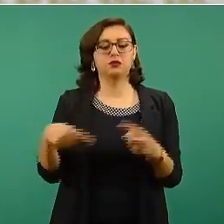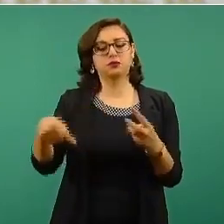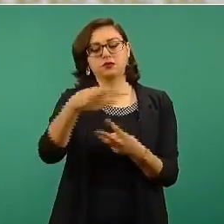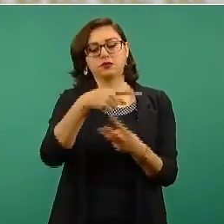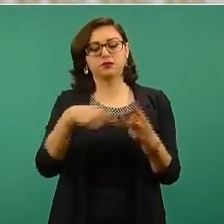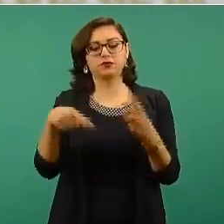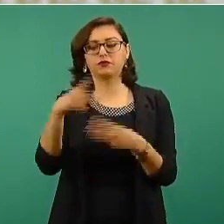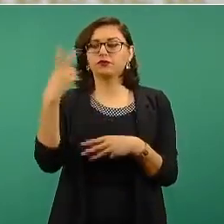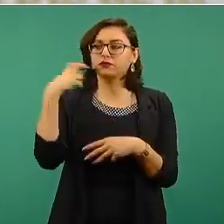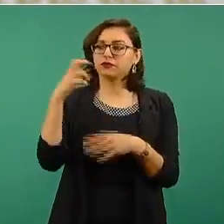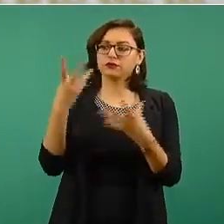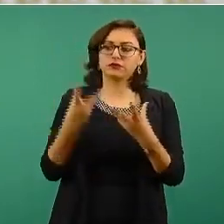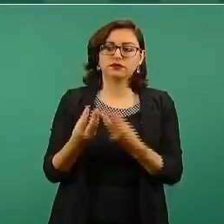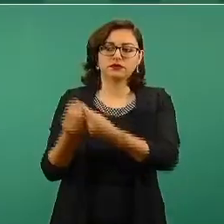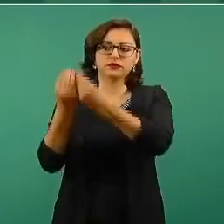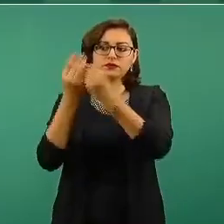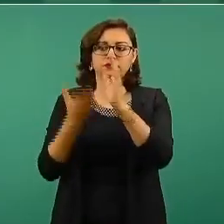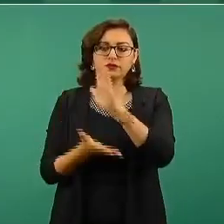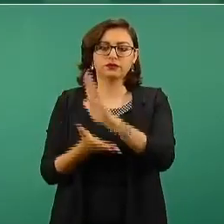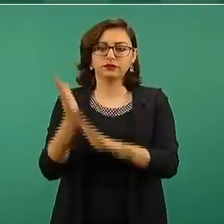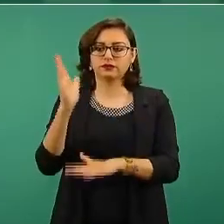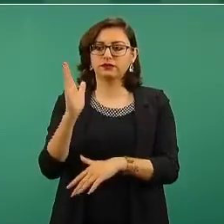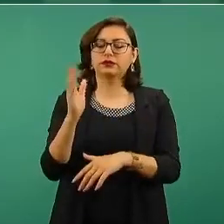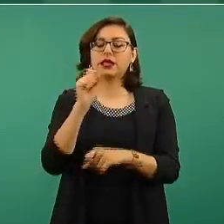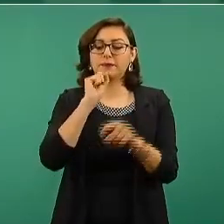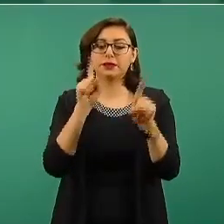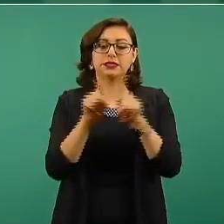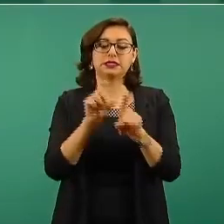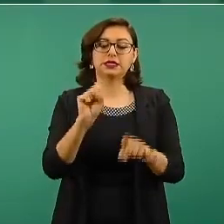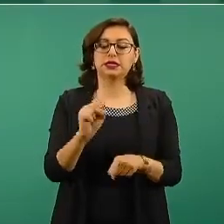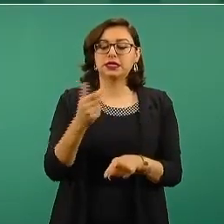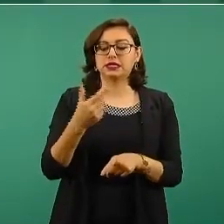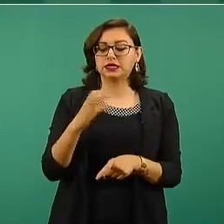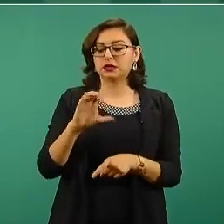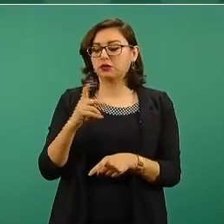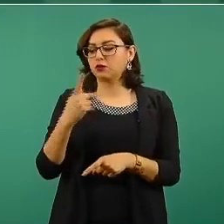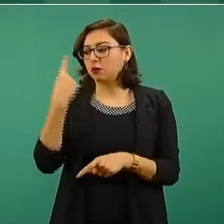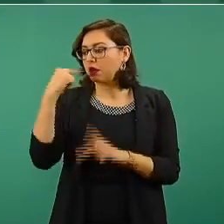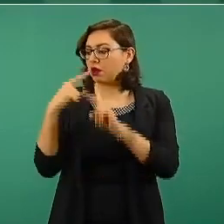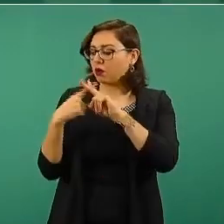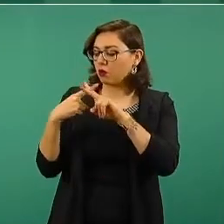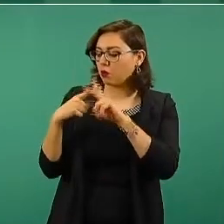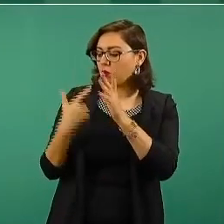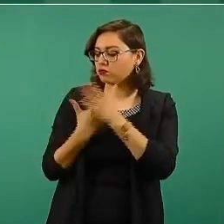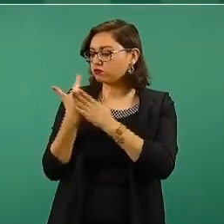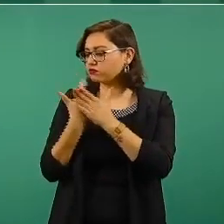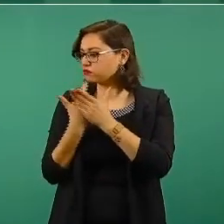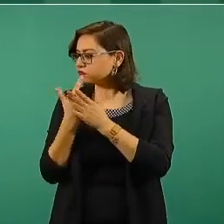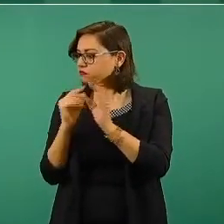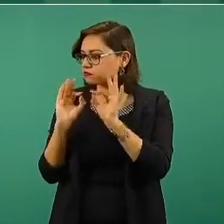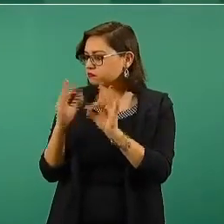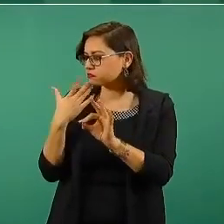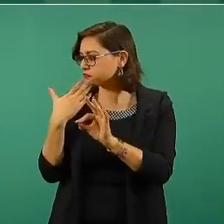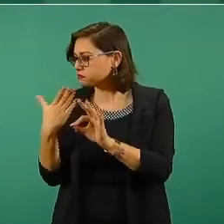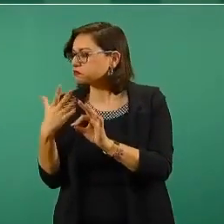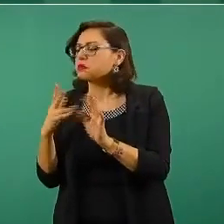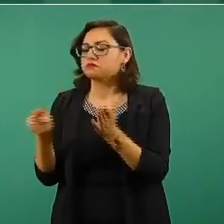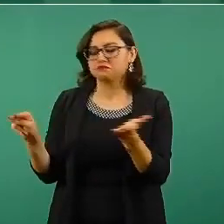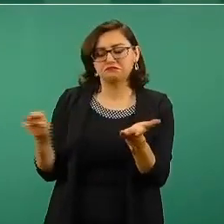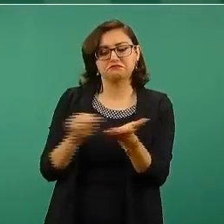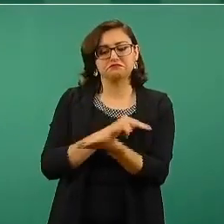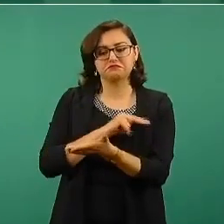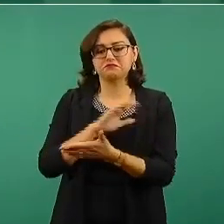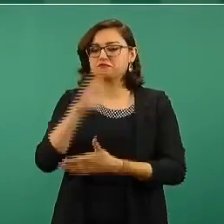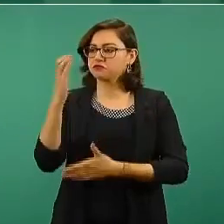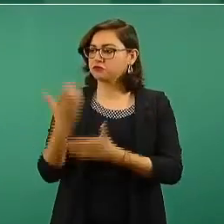junto con también personal de Hacienda, para esto de inmediato firmar contratos, si es que así se llega a la